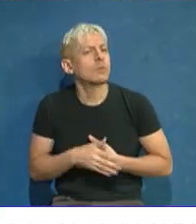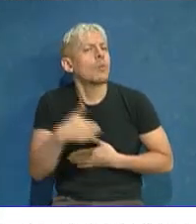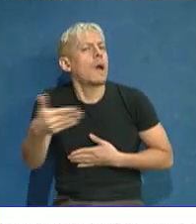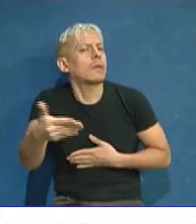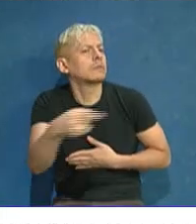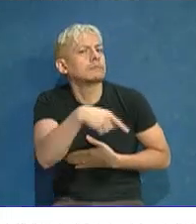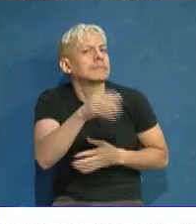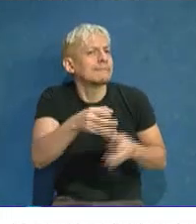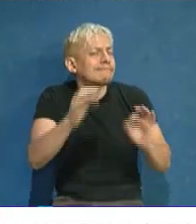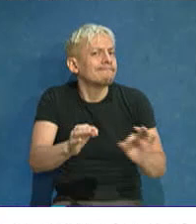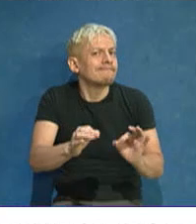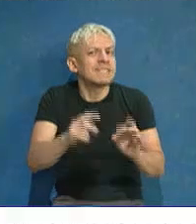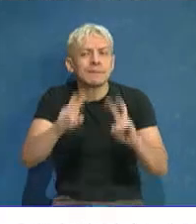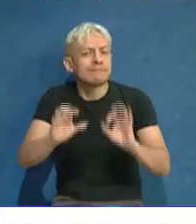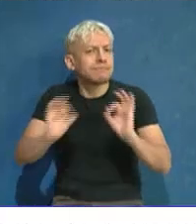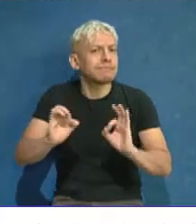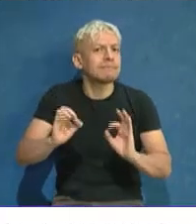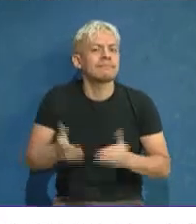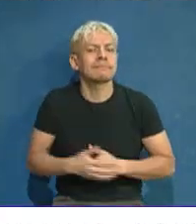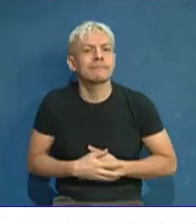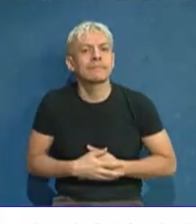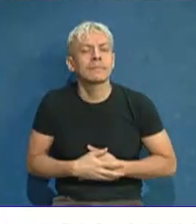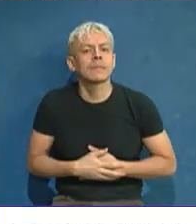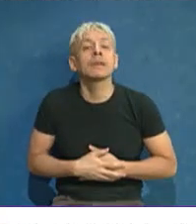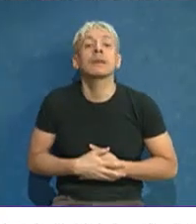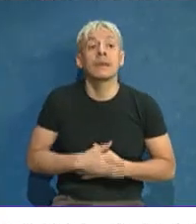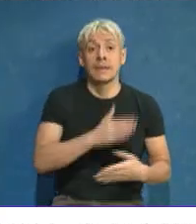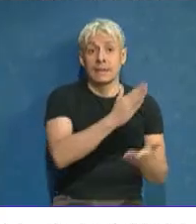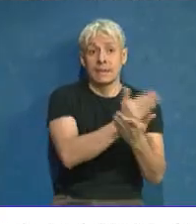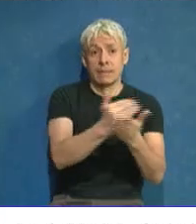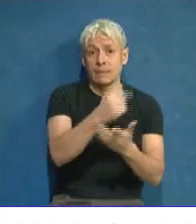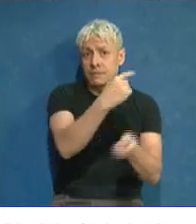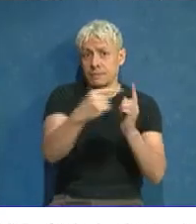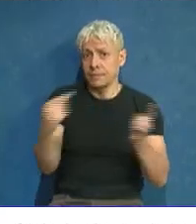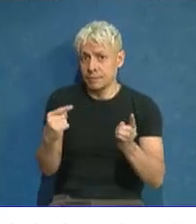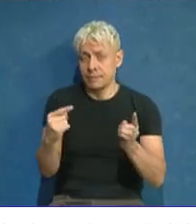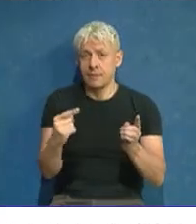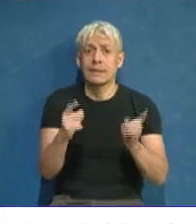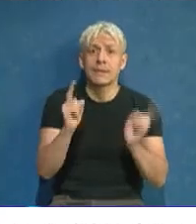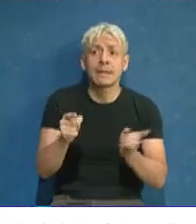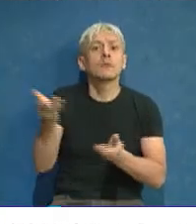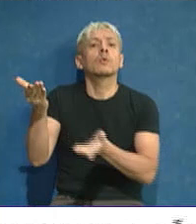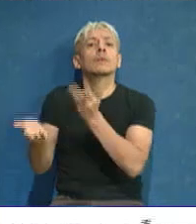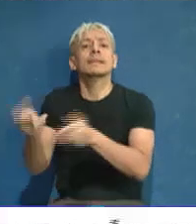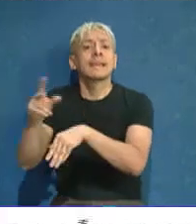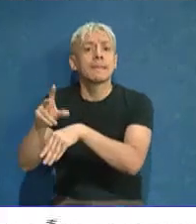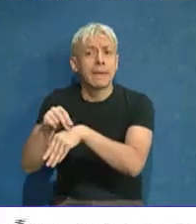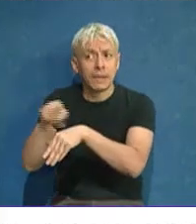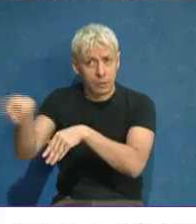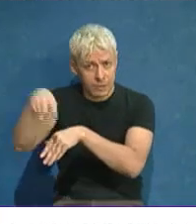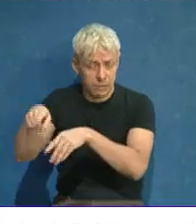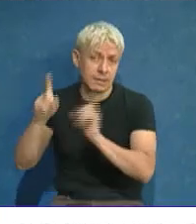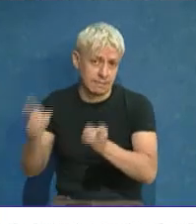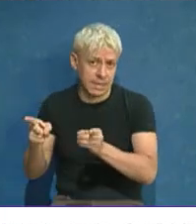bueno tiene acá la acción de los otros organismos también tiene que ver la parte del cuerpo médico forense que pueda llegar a dar